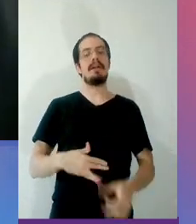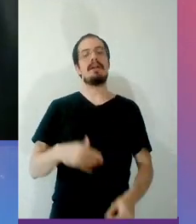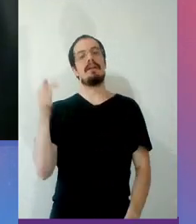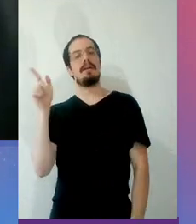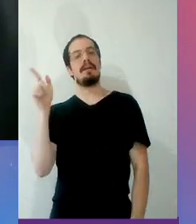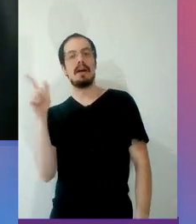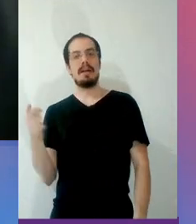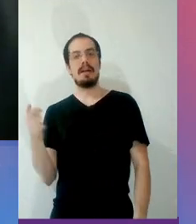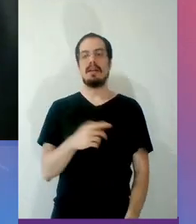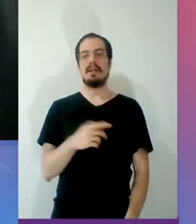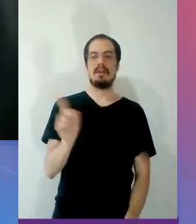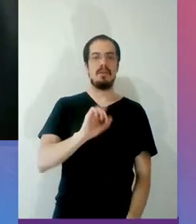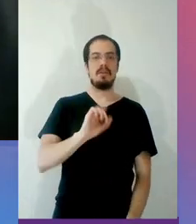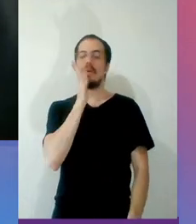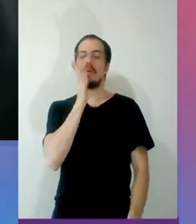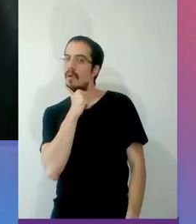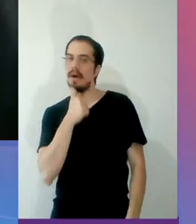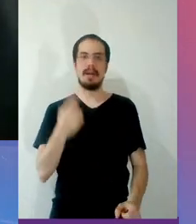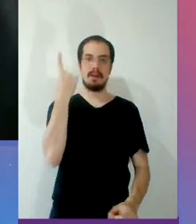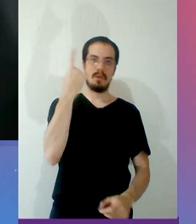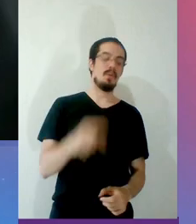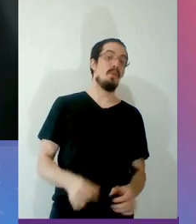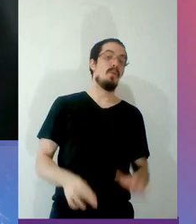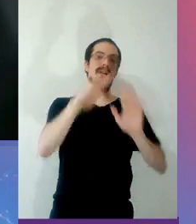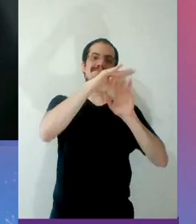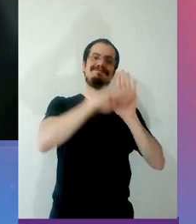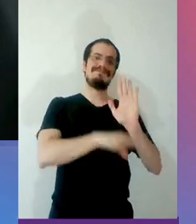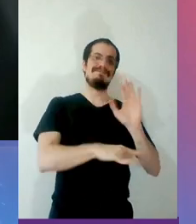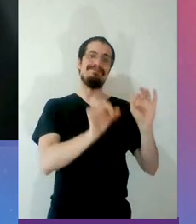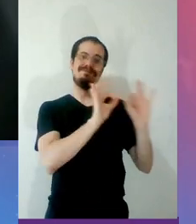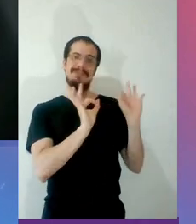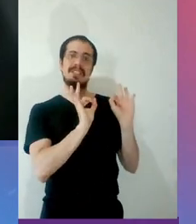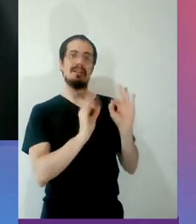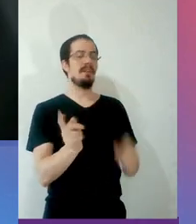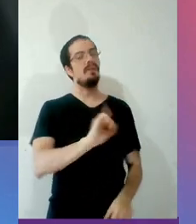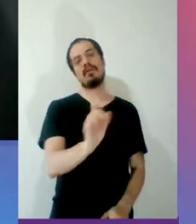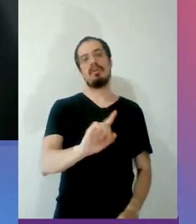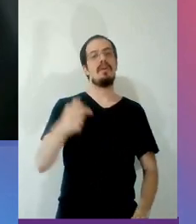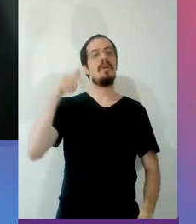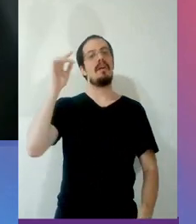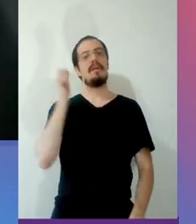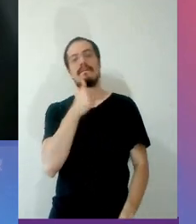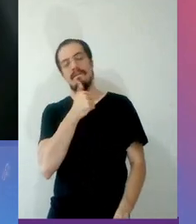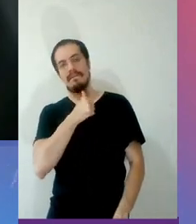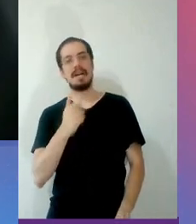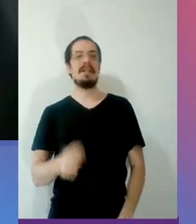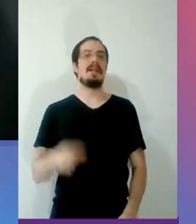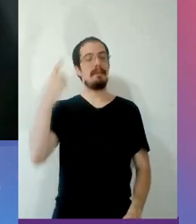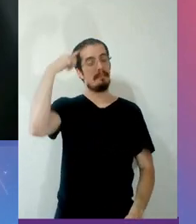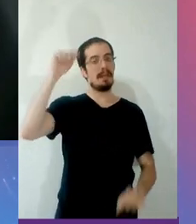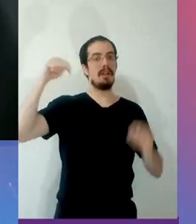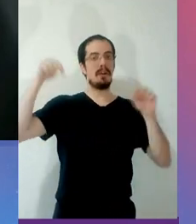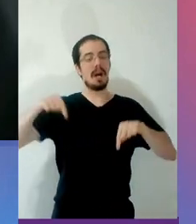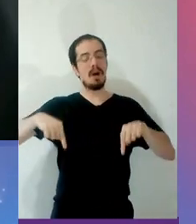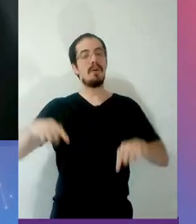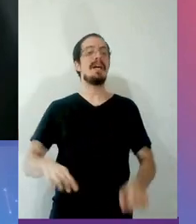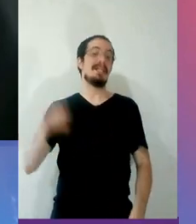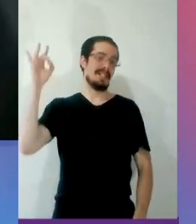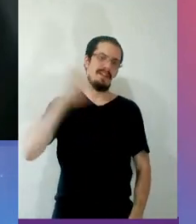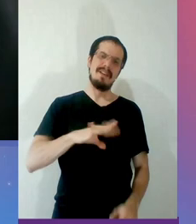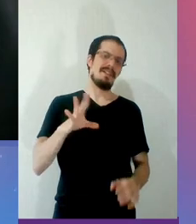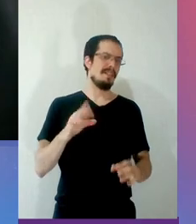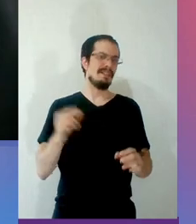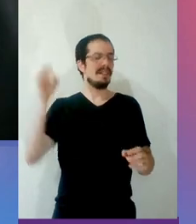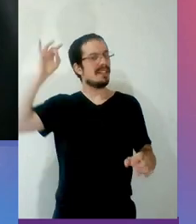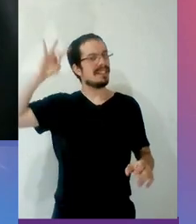ojalá uno pudiera hoy día escribir la receta, pero creo que sabemos bastante, pero tenemos que tener una